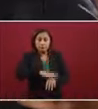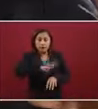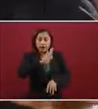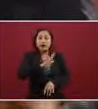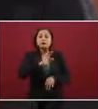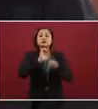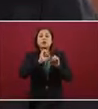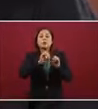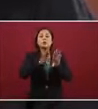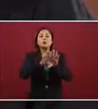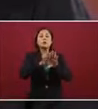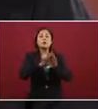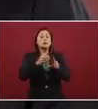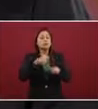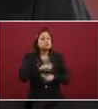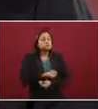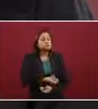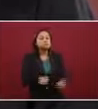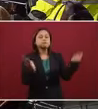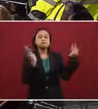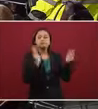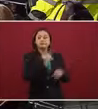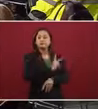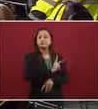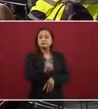el ingreso, la riqueza.